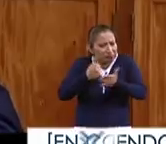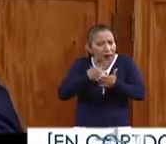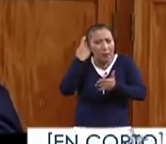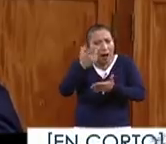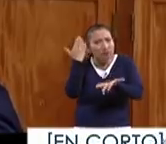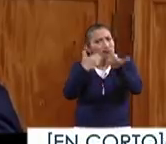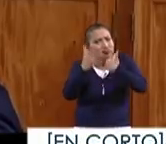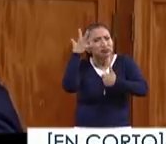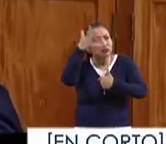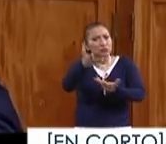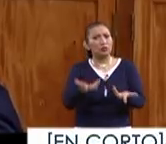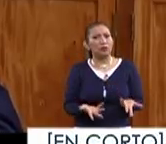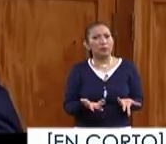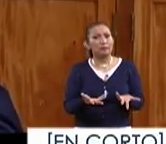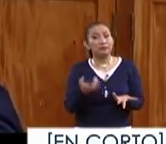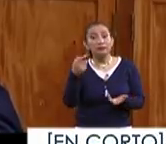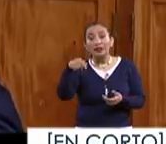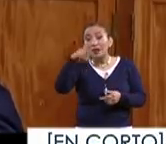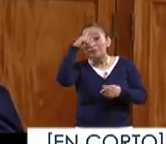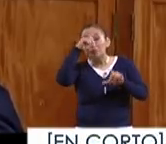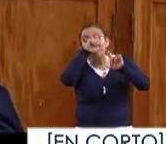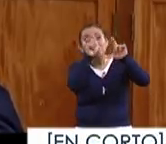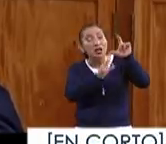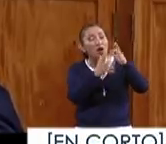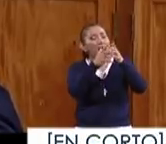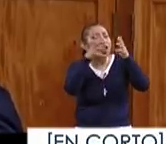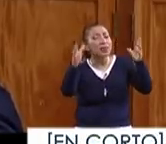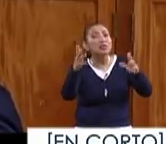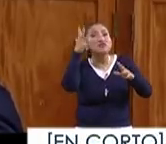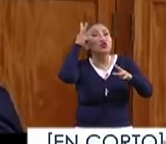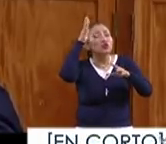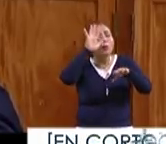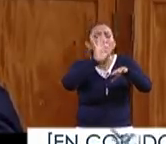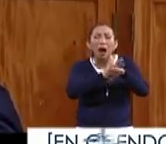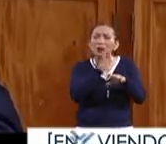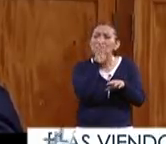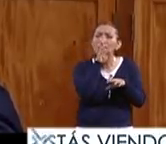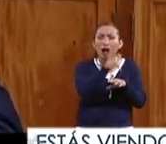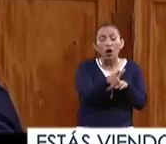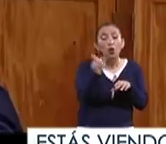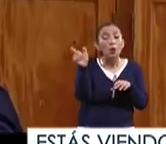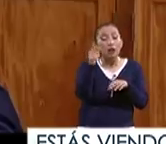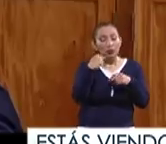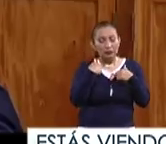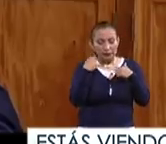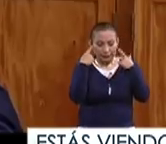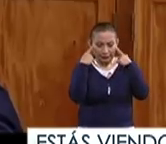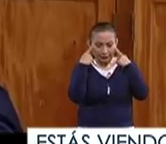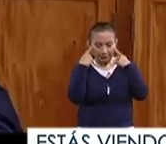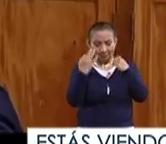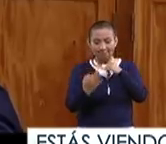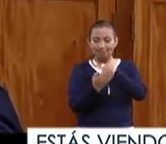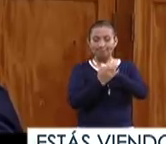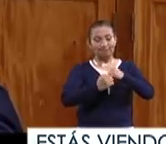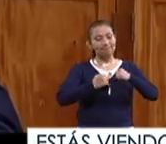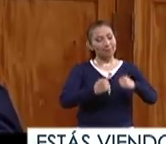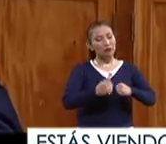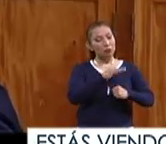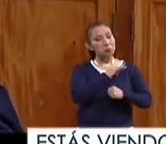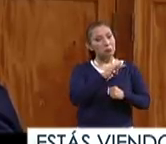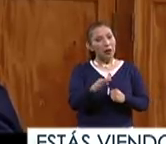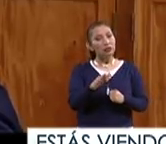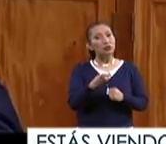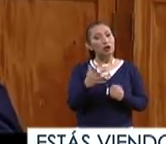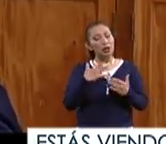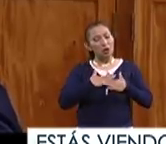para superarnos, y que este país es grande y va a ser mucho más grande en el momento que sintamos la fortaleza